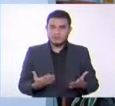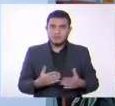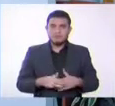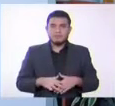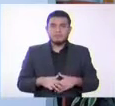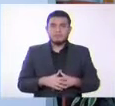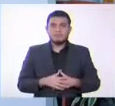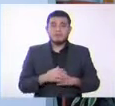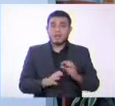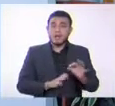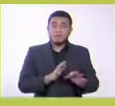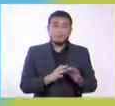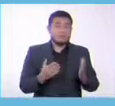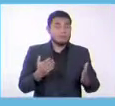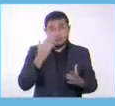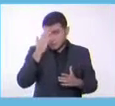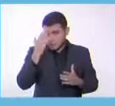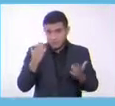un átomo.